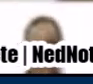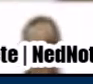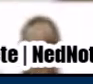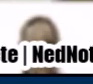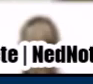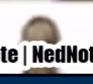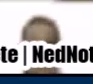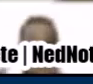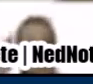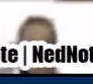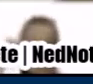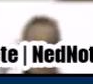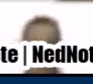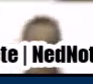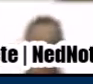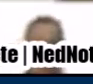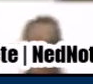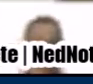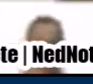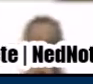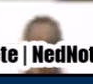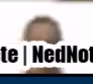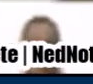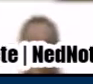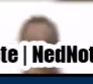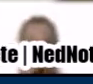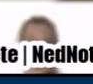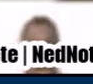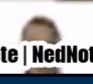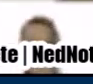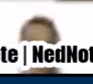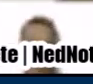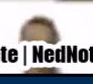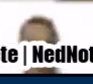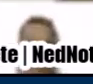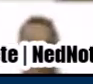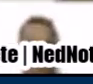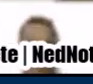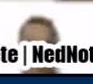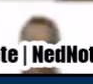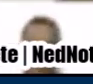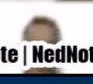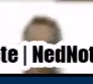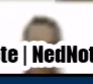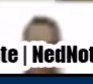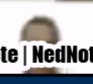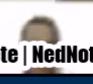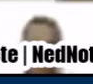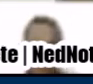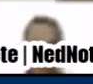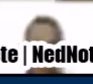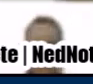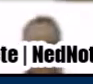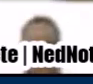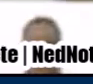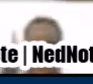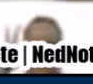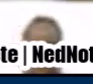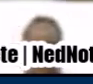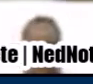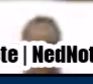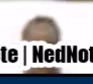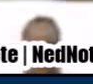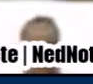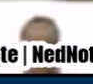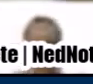y el logro, es más, recuerdo, me disculpan lo anecdótico, yo estuve 20 días en huelga de hambre junto a muchos